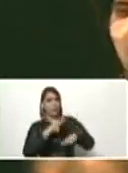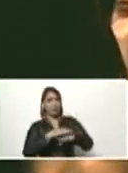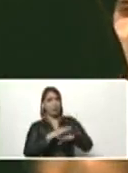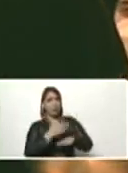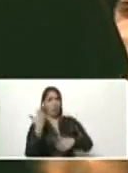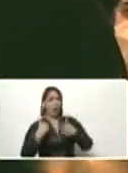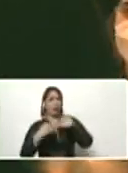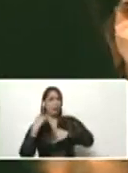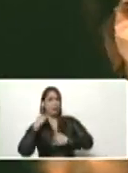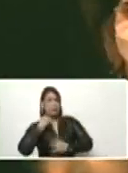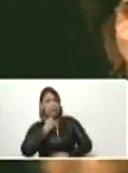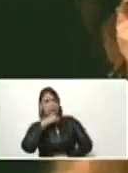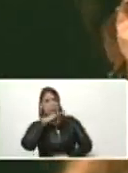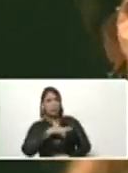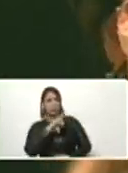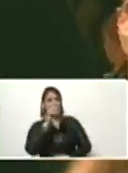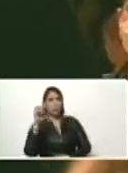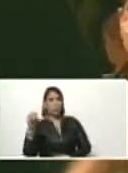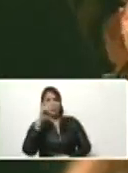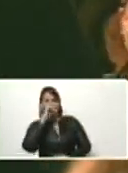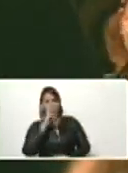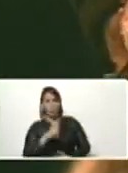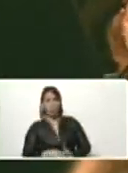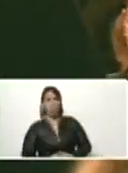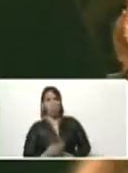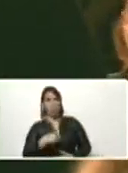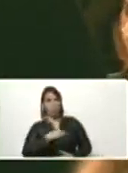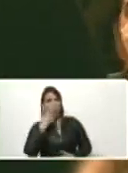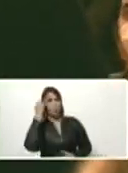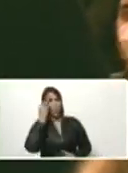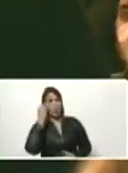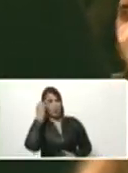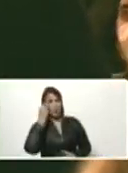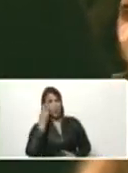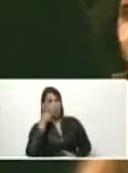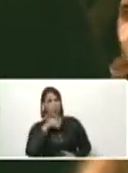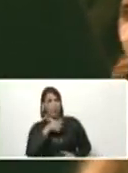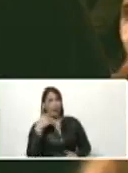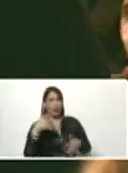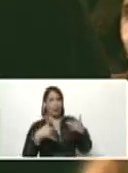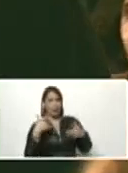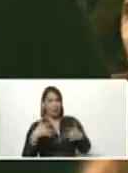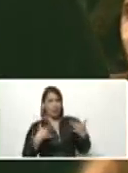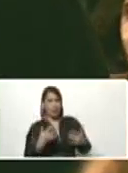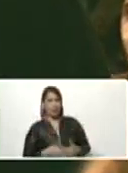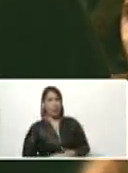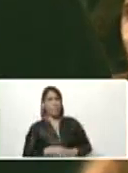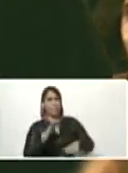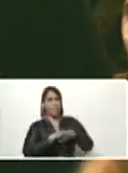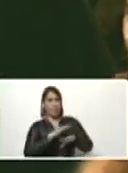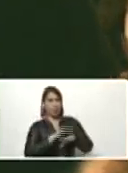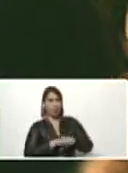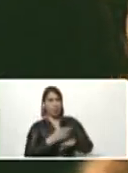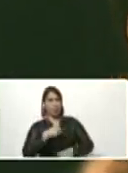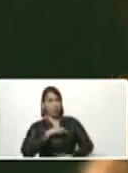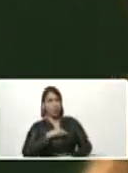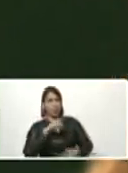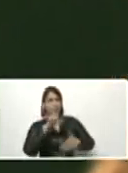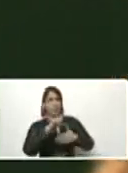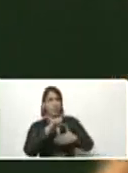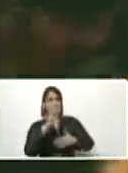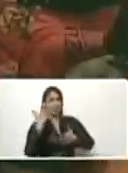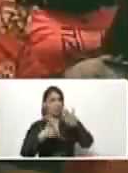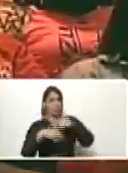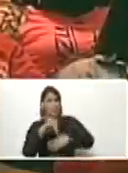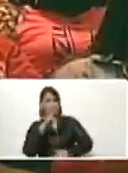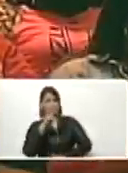no es ningún anacronismo. Nosotros consideramos que un hecho que acaeció en nuestra América hace